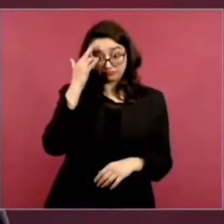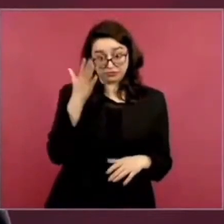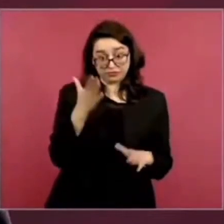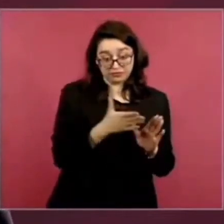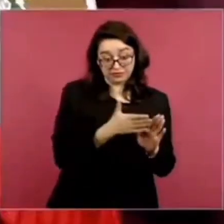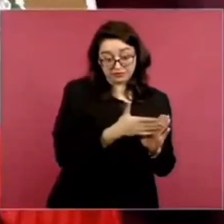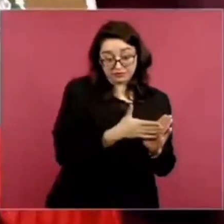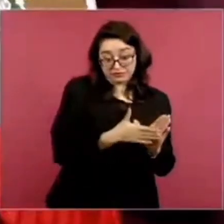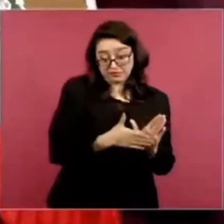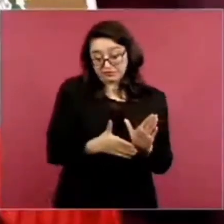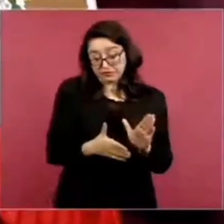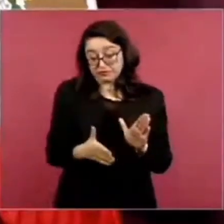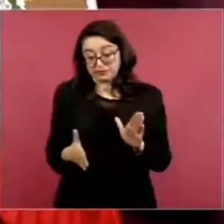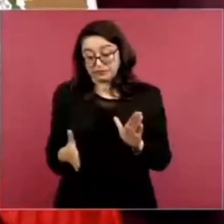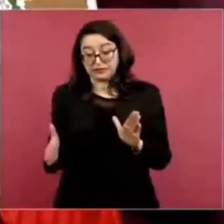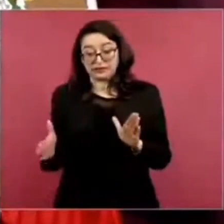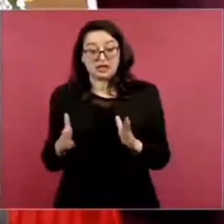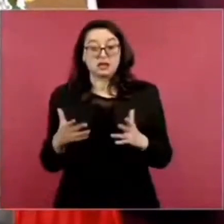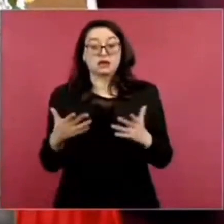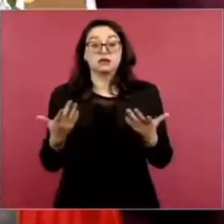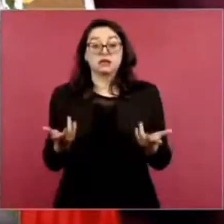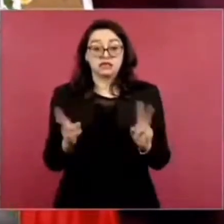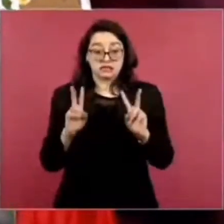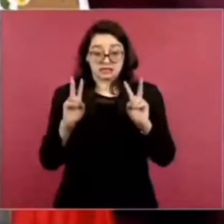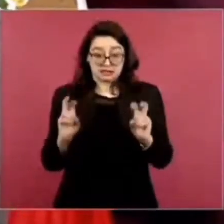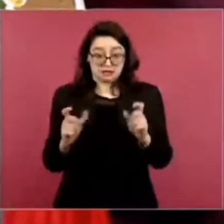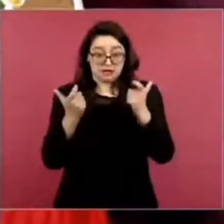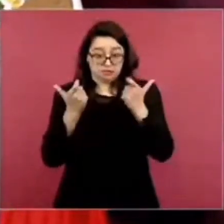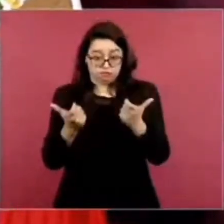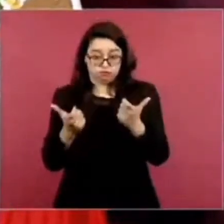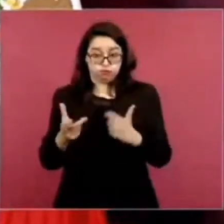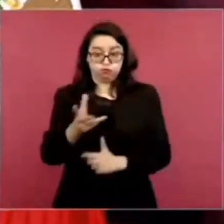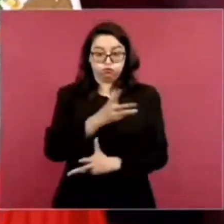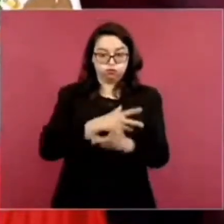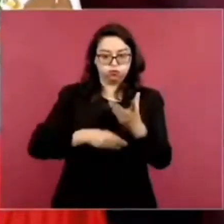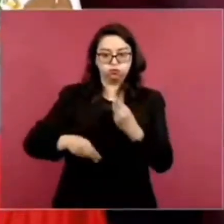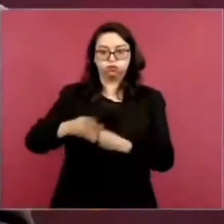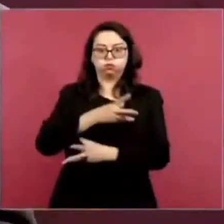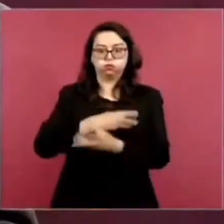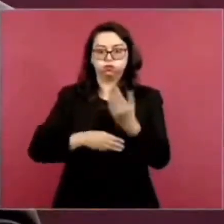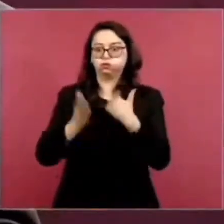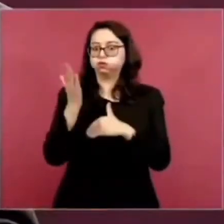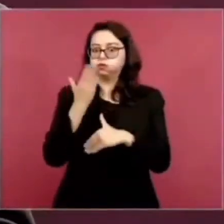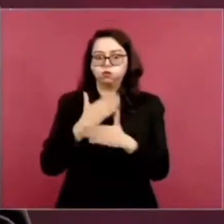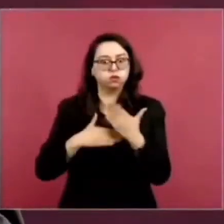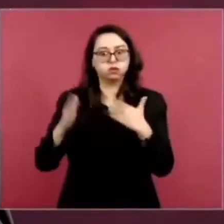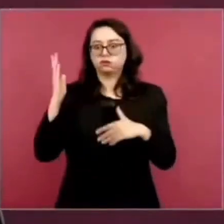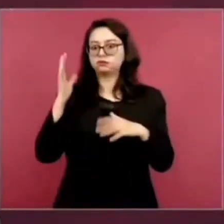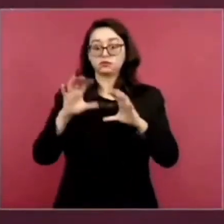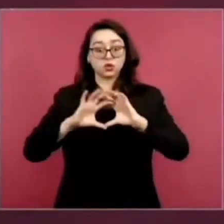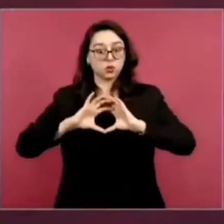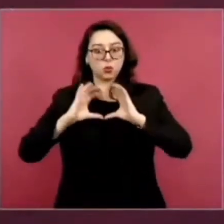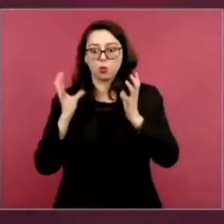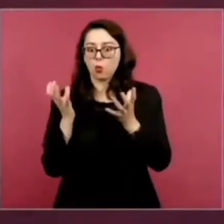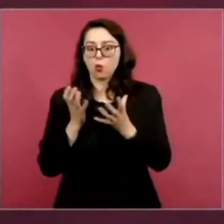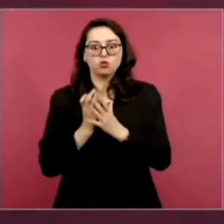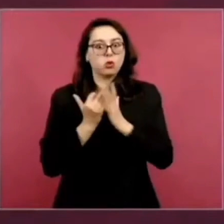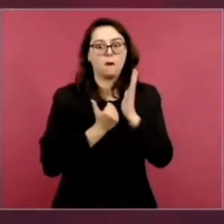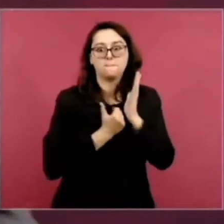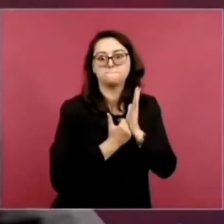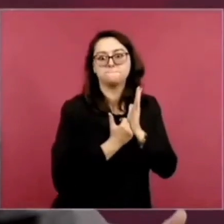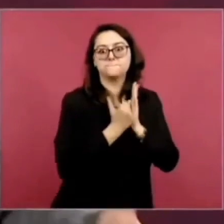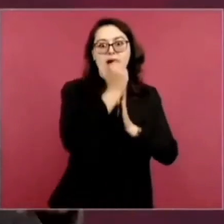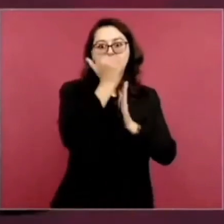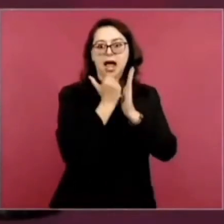económico, comercial, que tiene que ver con el auge del desarrollo del comercio en el mundo,